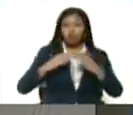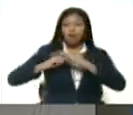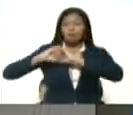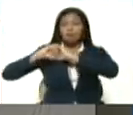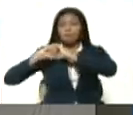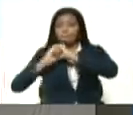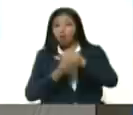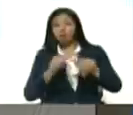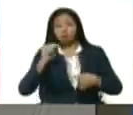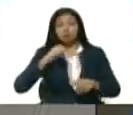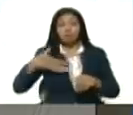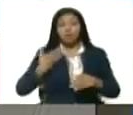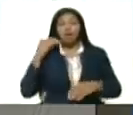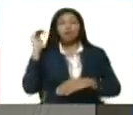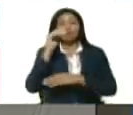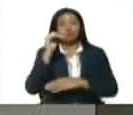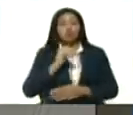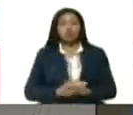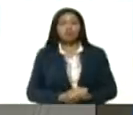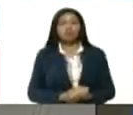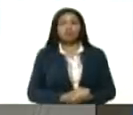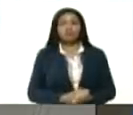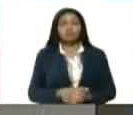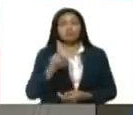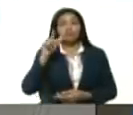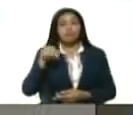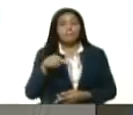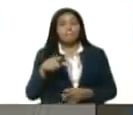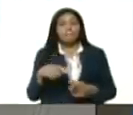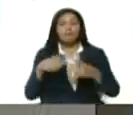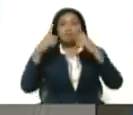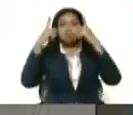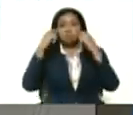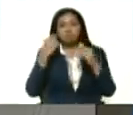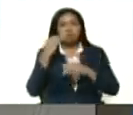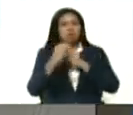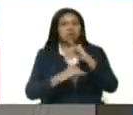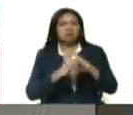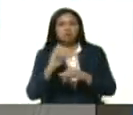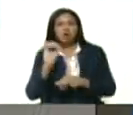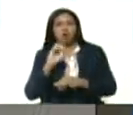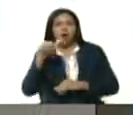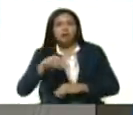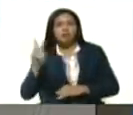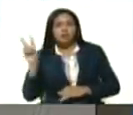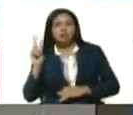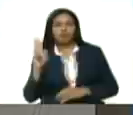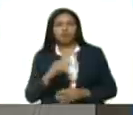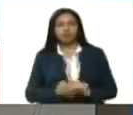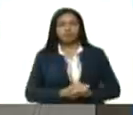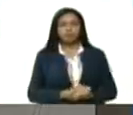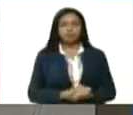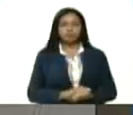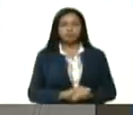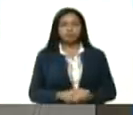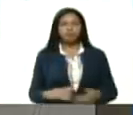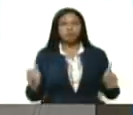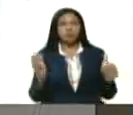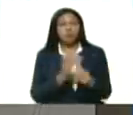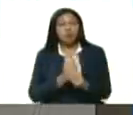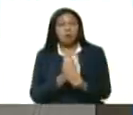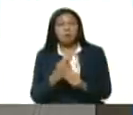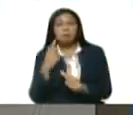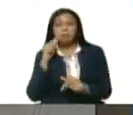béisbol profesional y jueguen también en las grandes ligas y jueguen también en béisbol en el exterior. Y nos